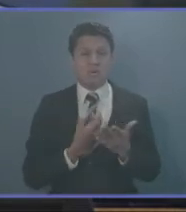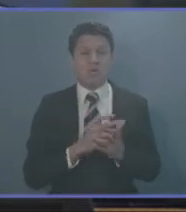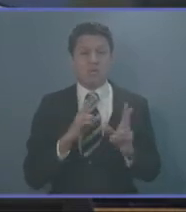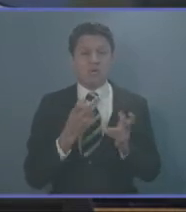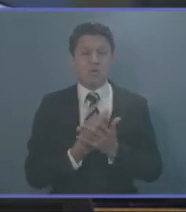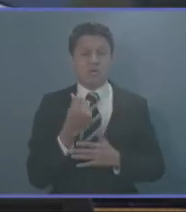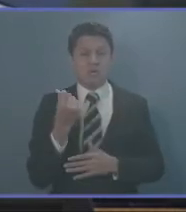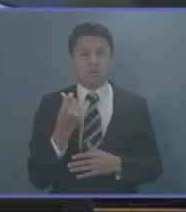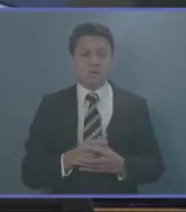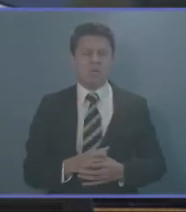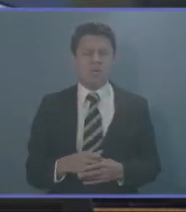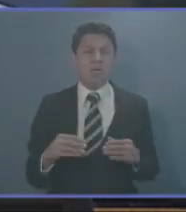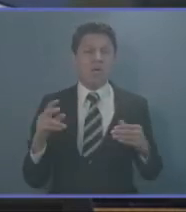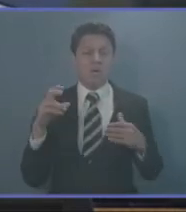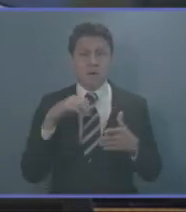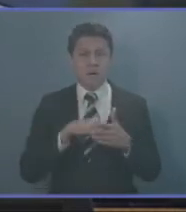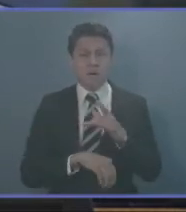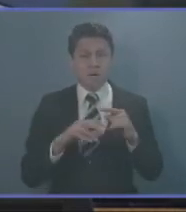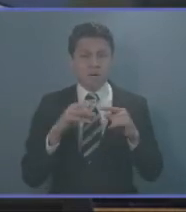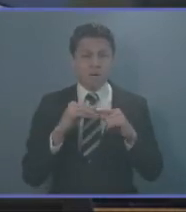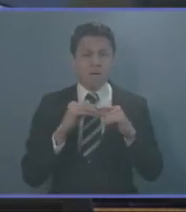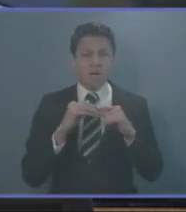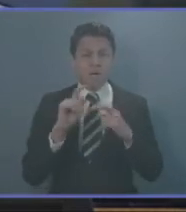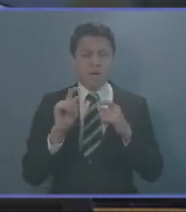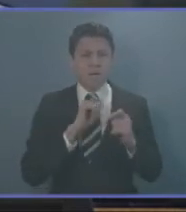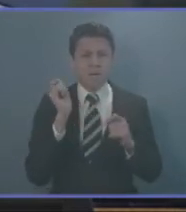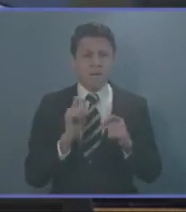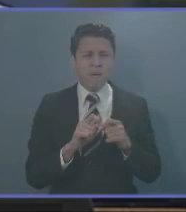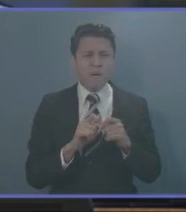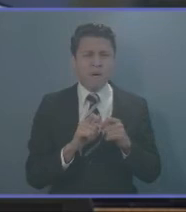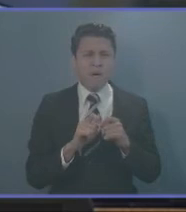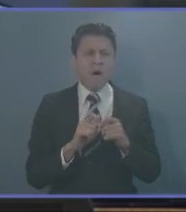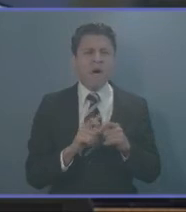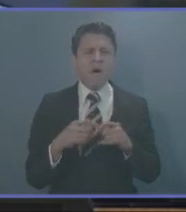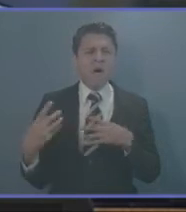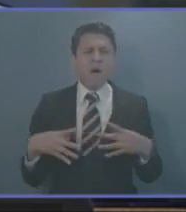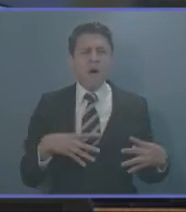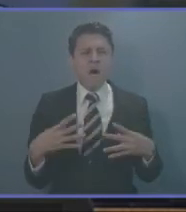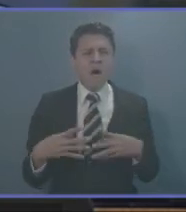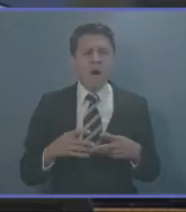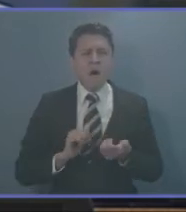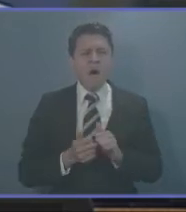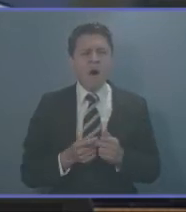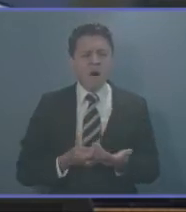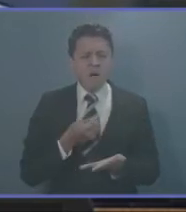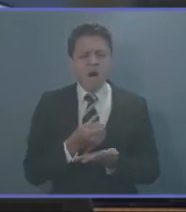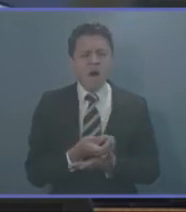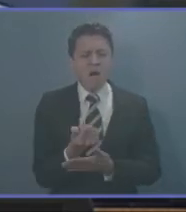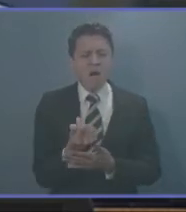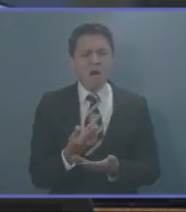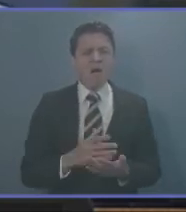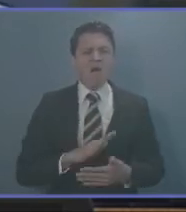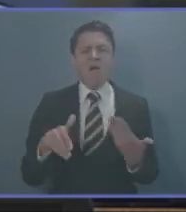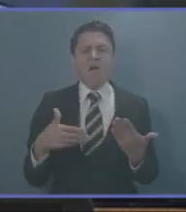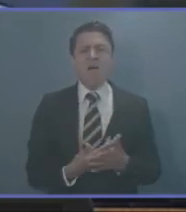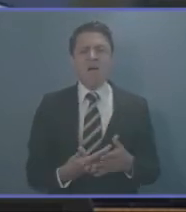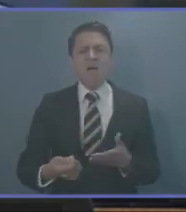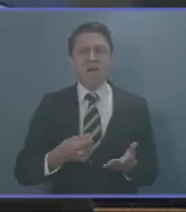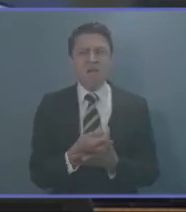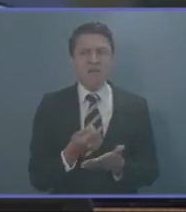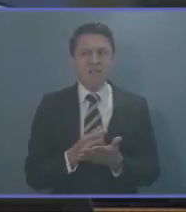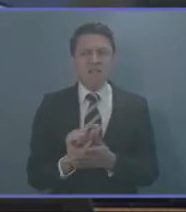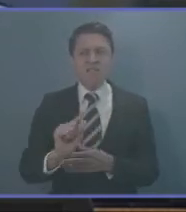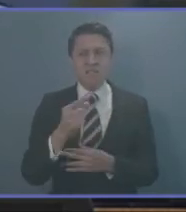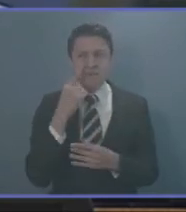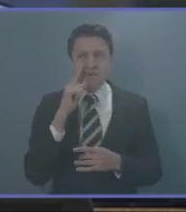económica. Impuesto específico a juegos permitidos, artículo 21. Todos aquellos juegos permitidos cancelarán al